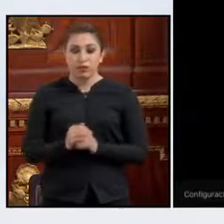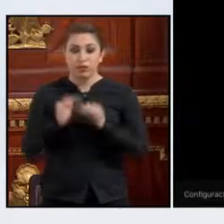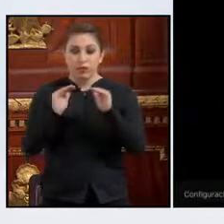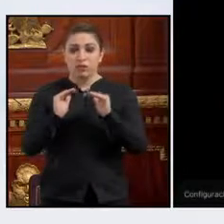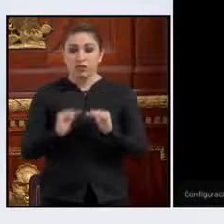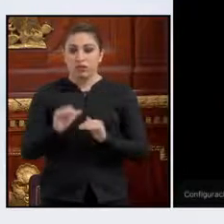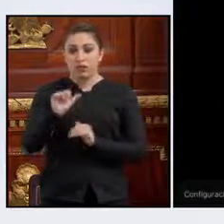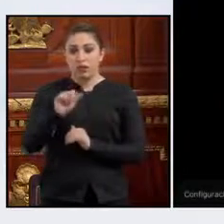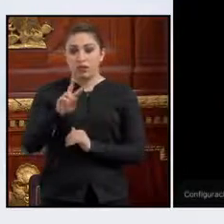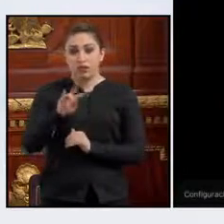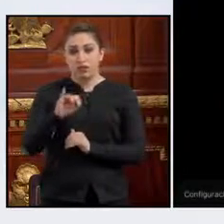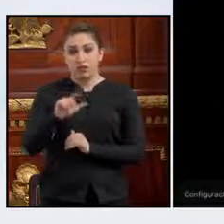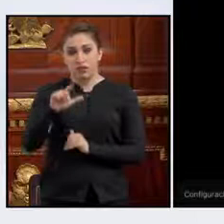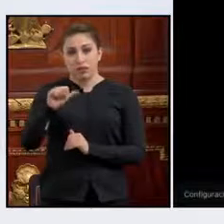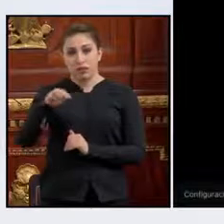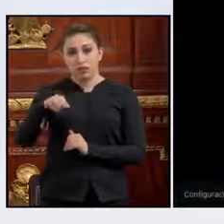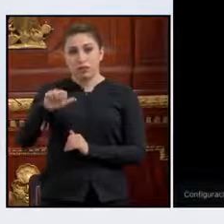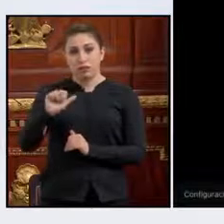Ávila Ventura Marta Soledad.